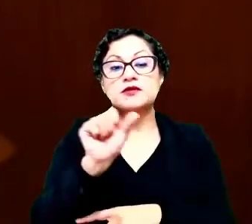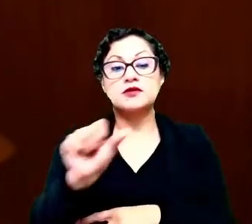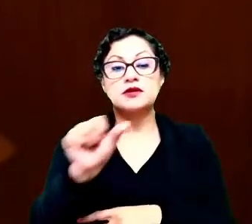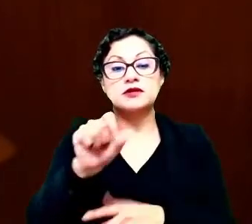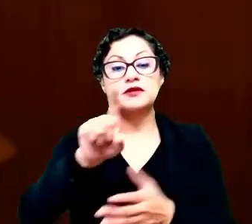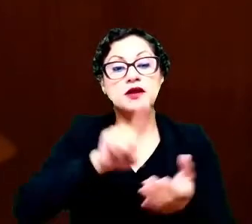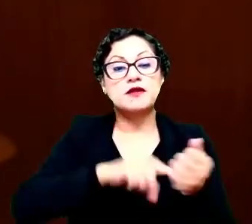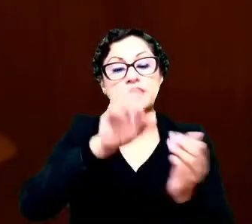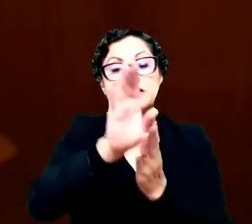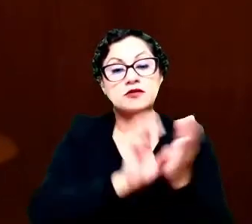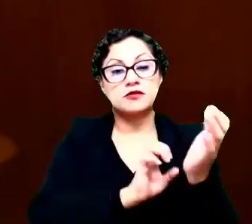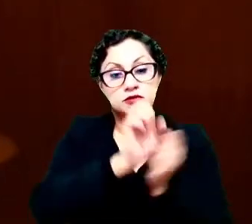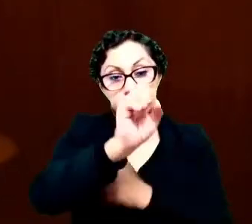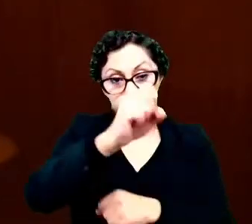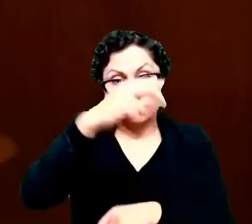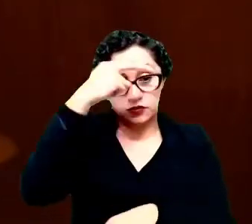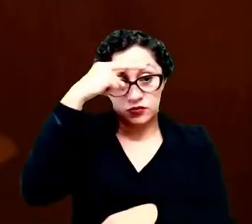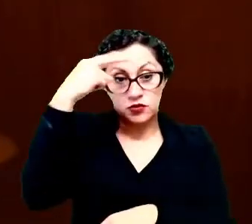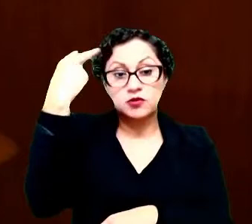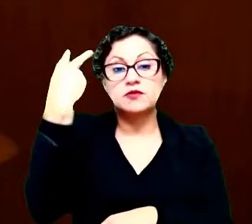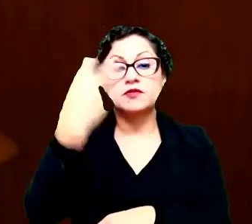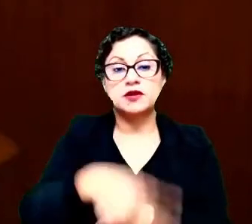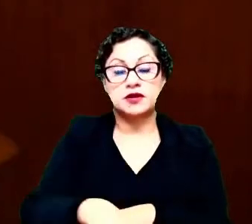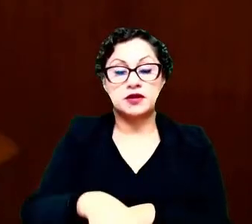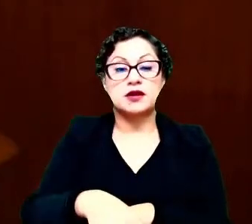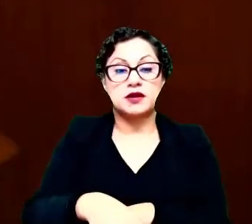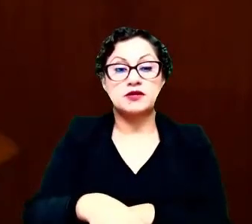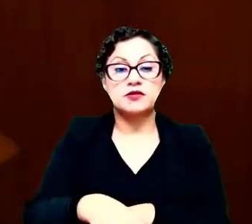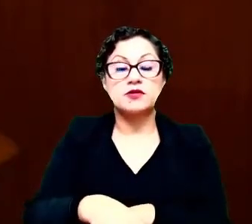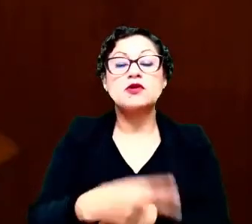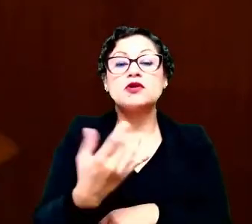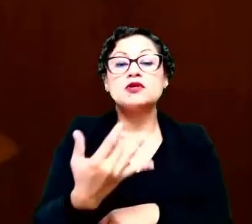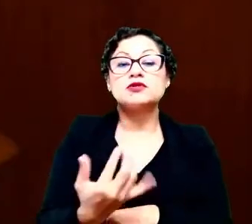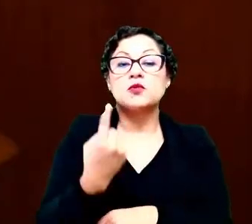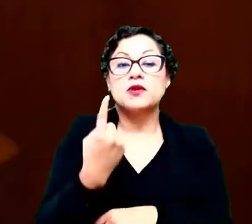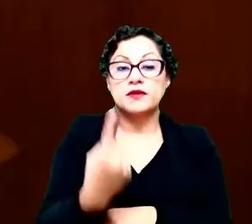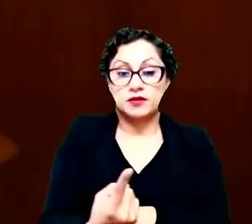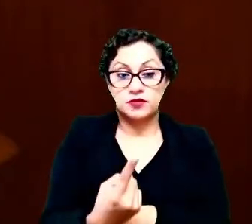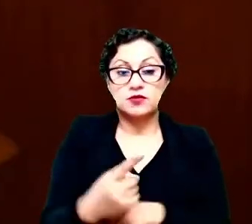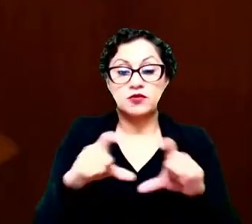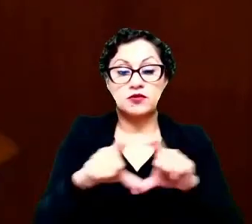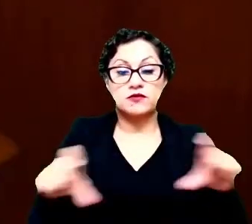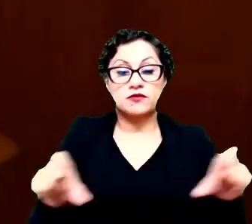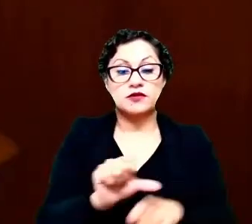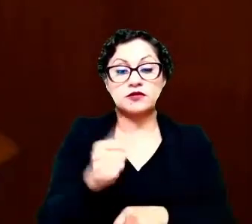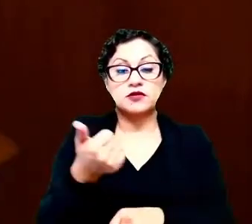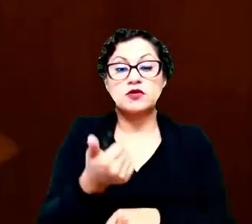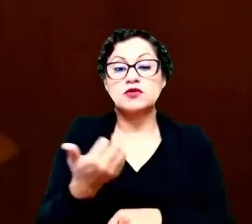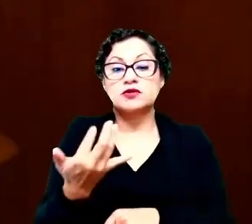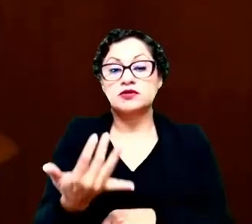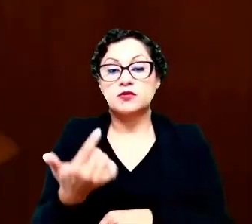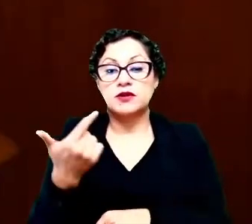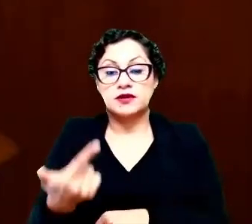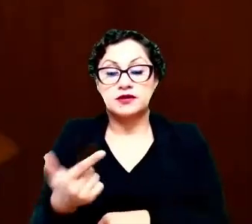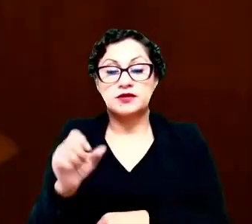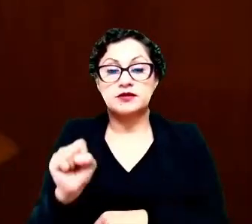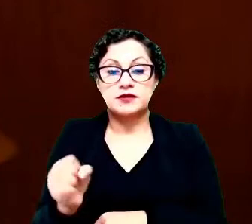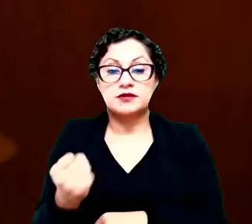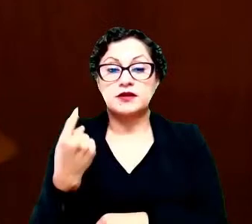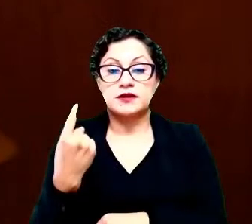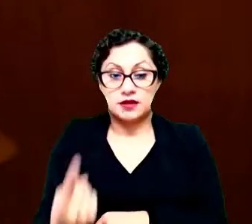de los Estados Unidos Mexicanos 51 fracción 11 57 y 61